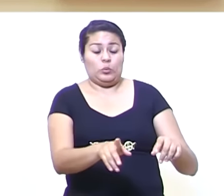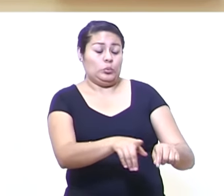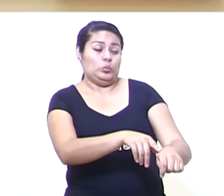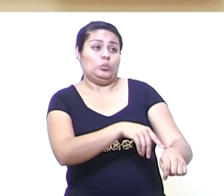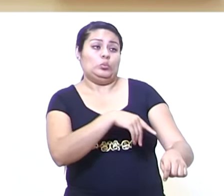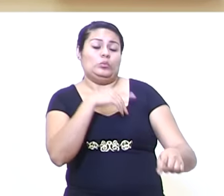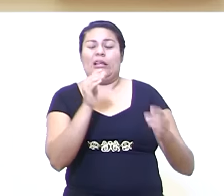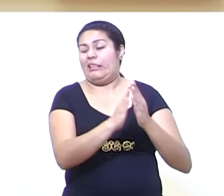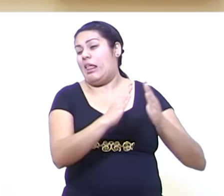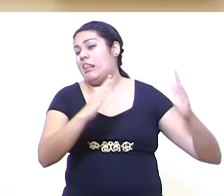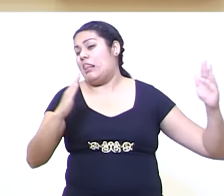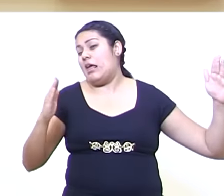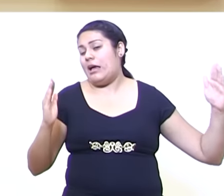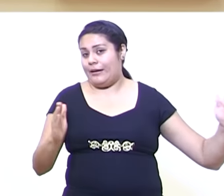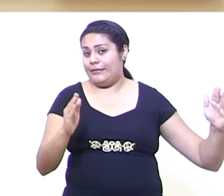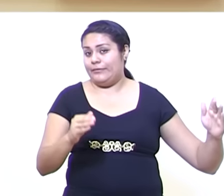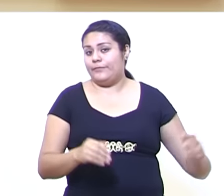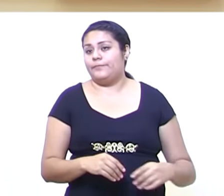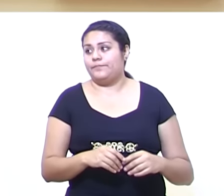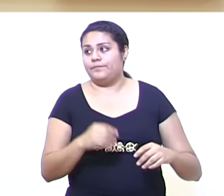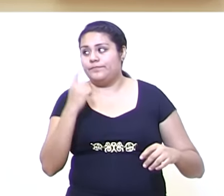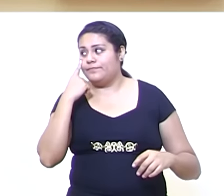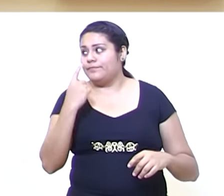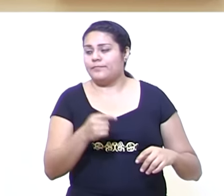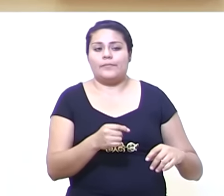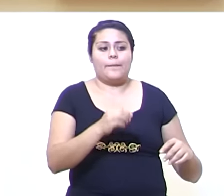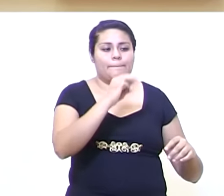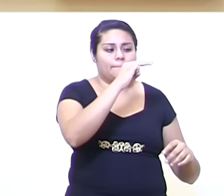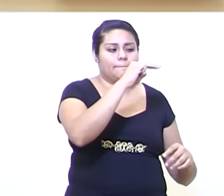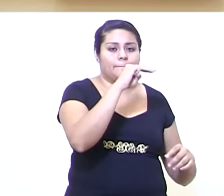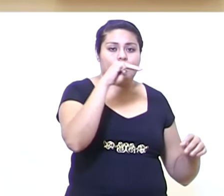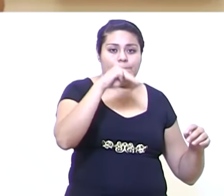ri, po, sa.